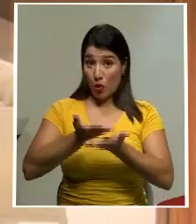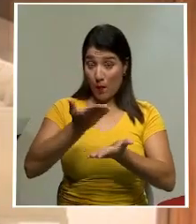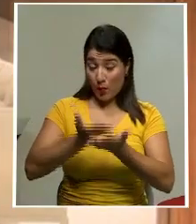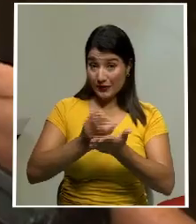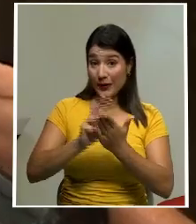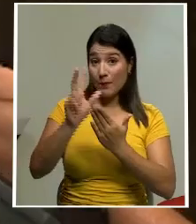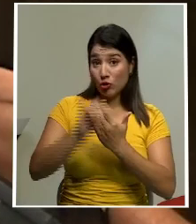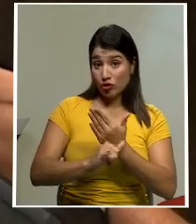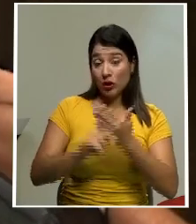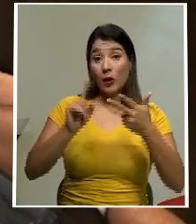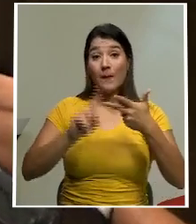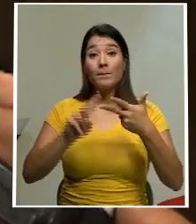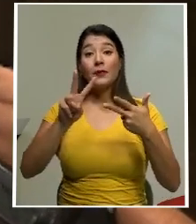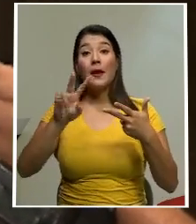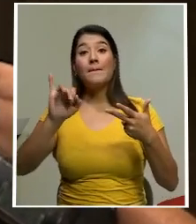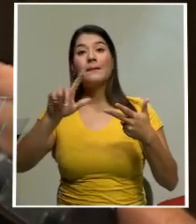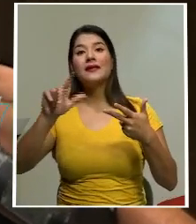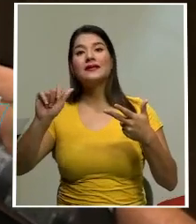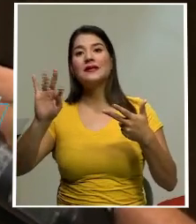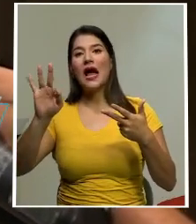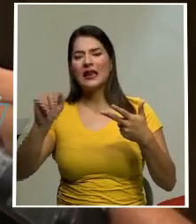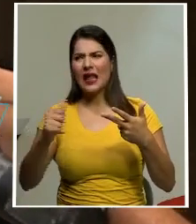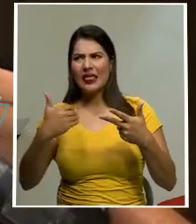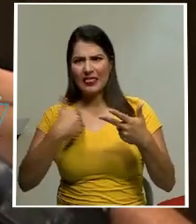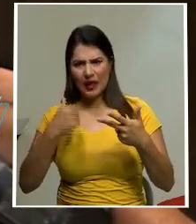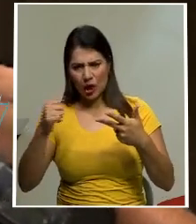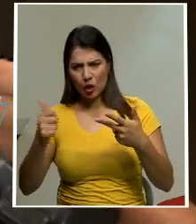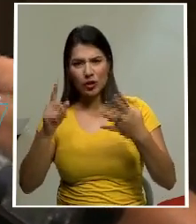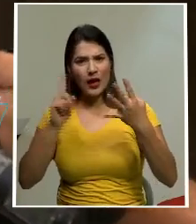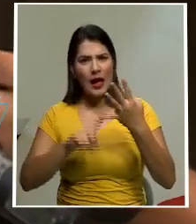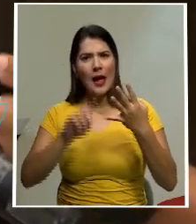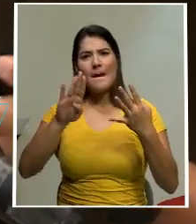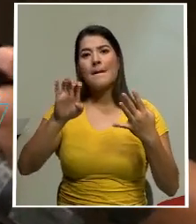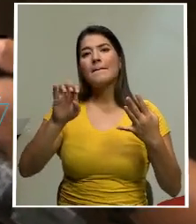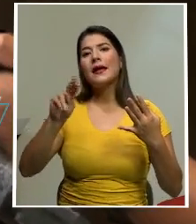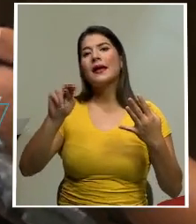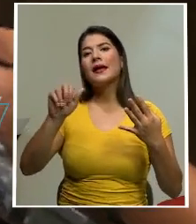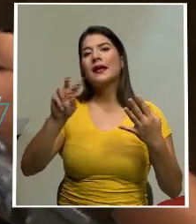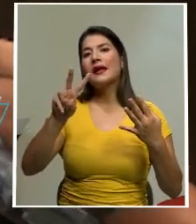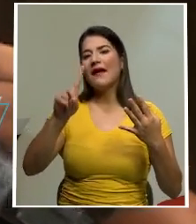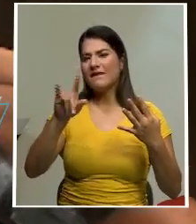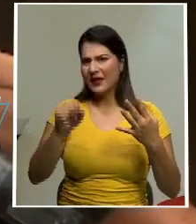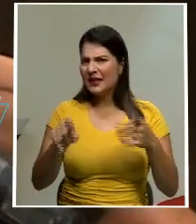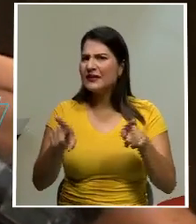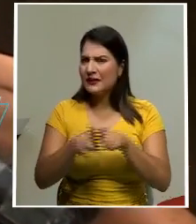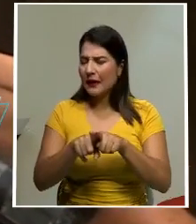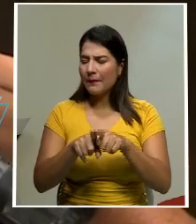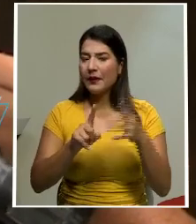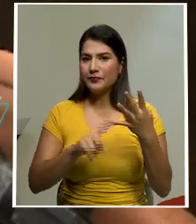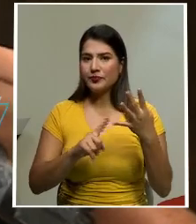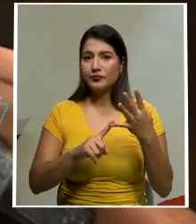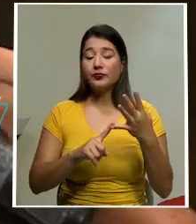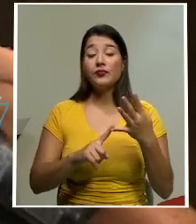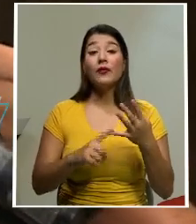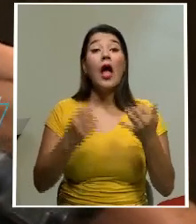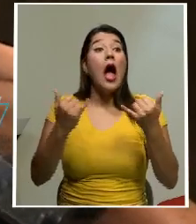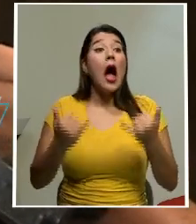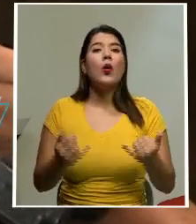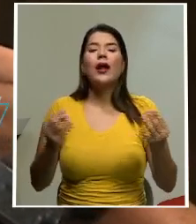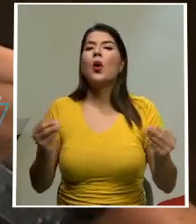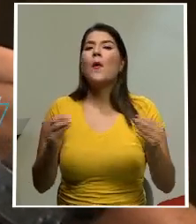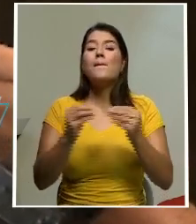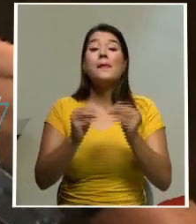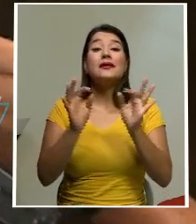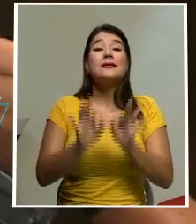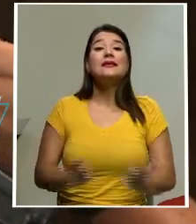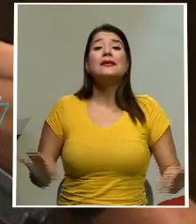María Villalta tiene una propuesta también, entiendo que el diputado de Navides está trabajando en una propuesta. Lo fundamental en lo inmediato